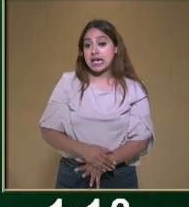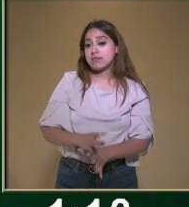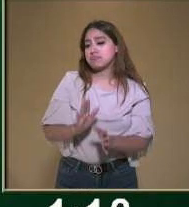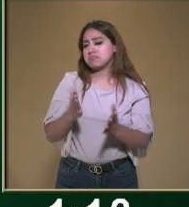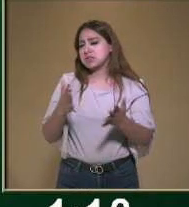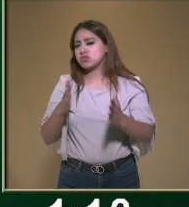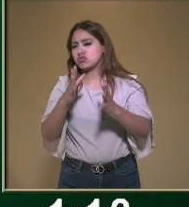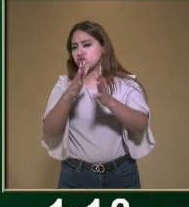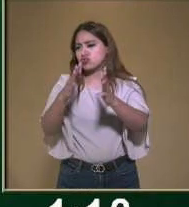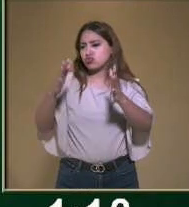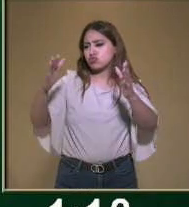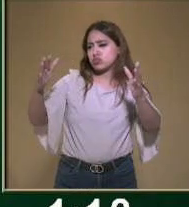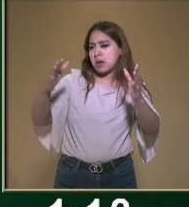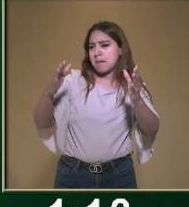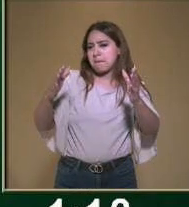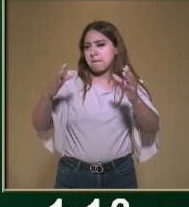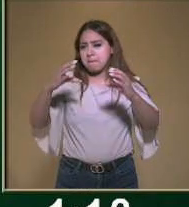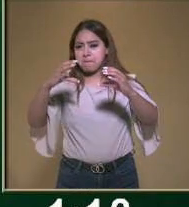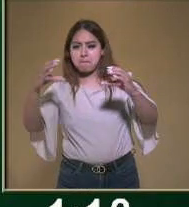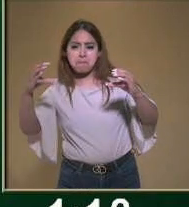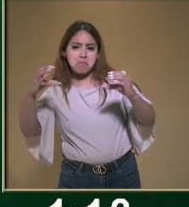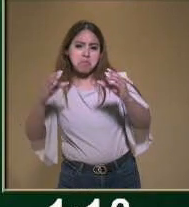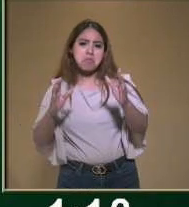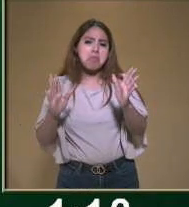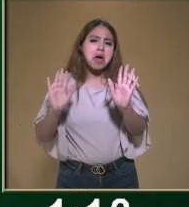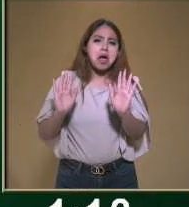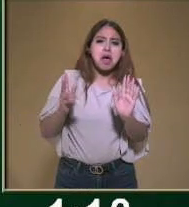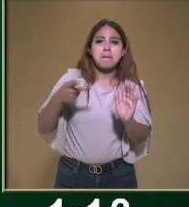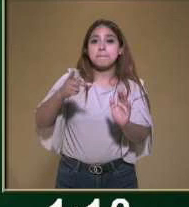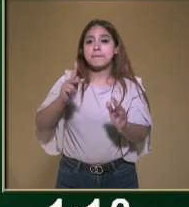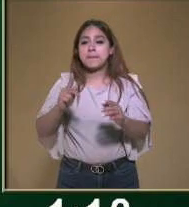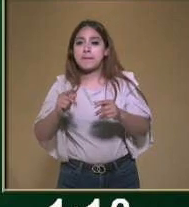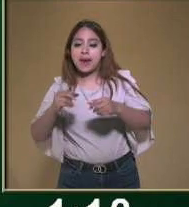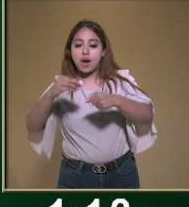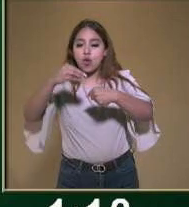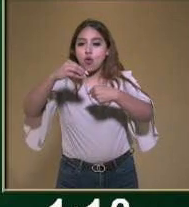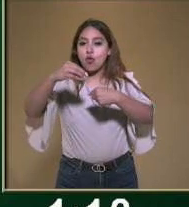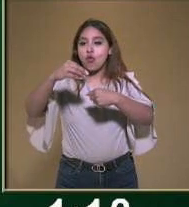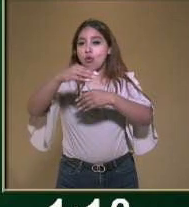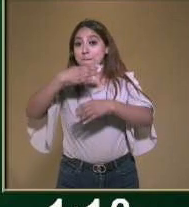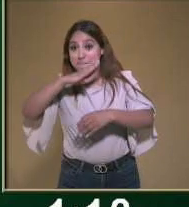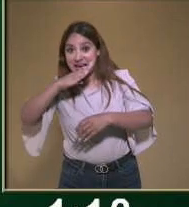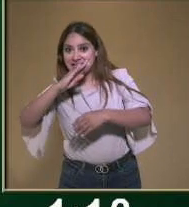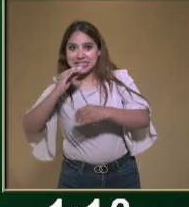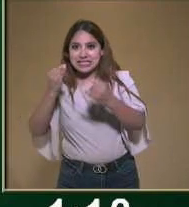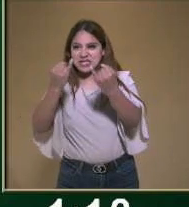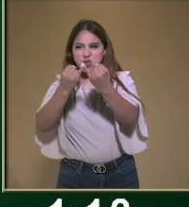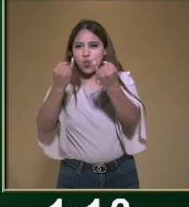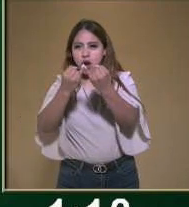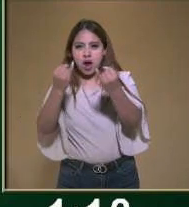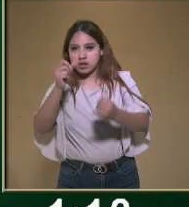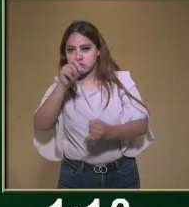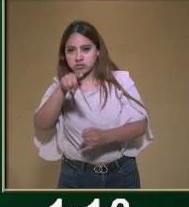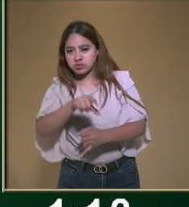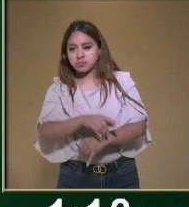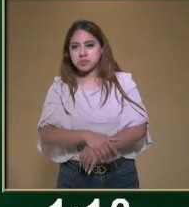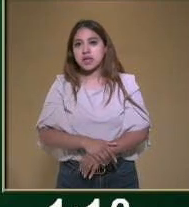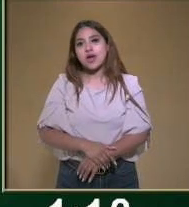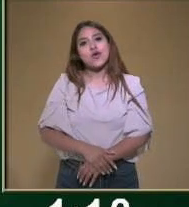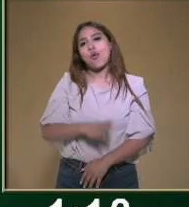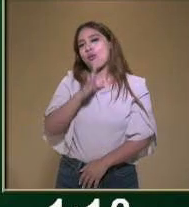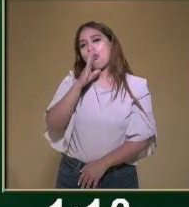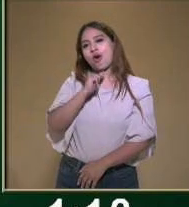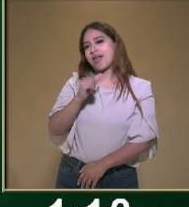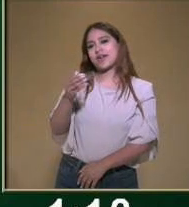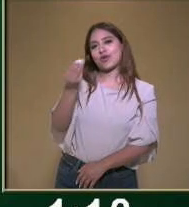es como el de una mazorca pequeña, pero los granos son casi iguales que los del maíz, nada más que no se comen.